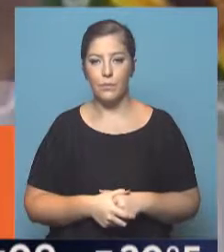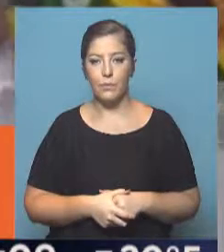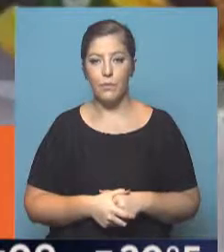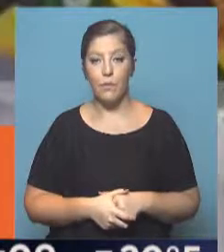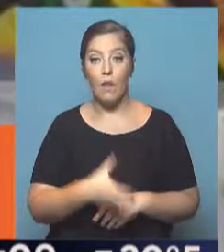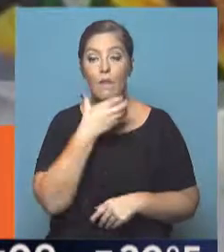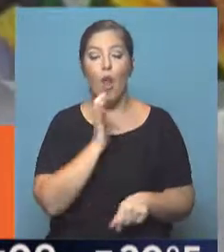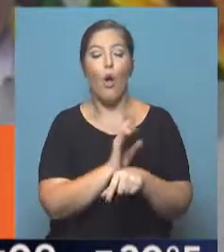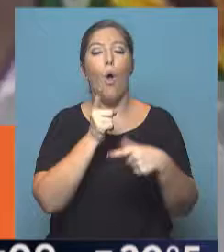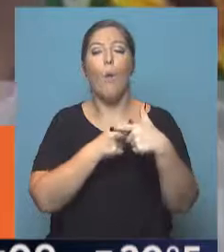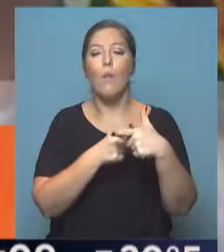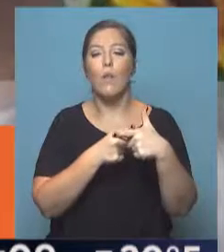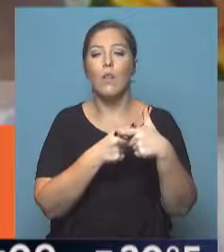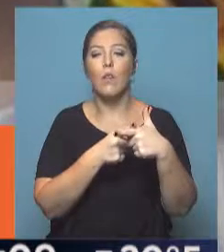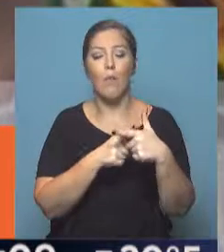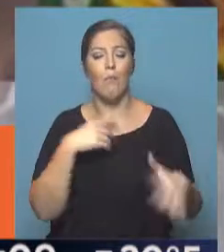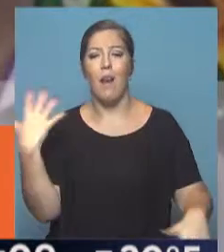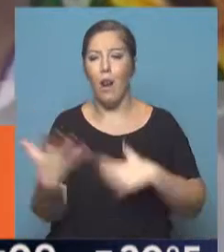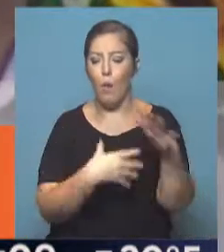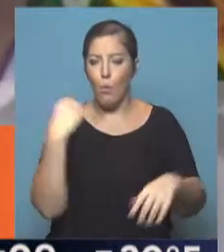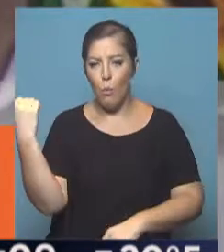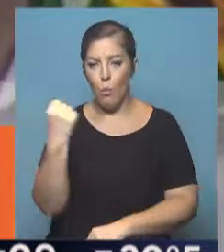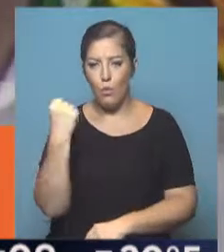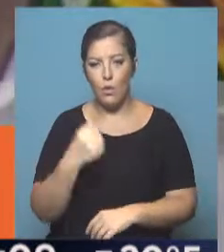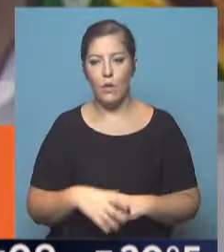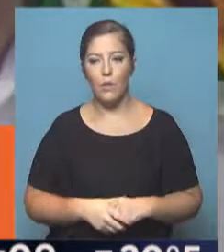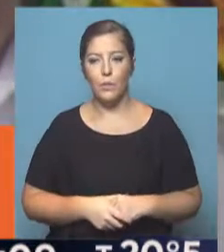Fidel, como político, un gran revolucionario.